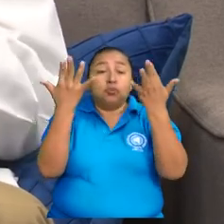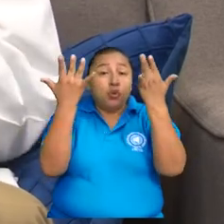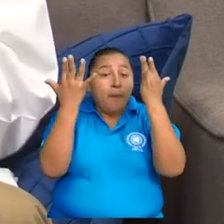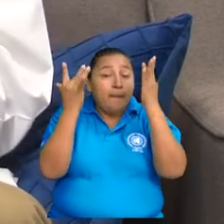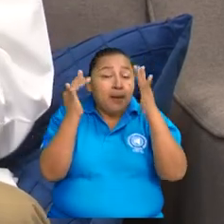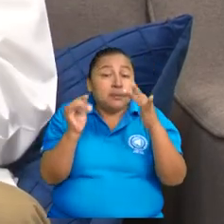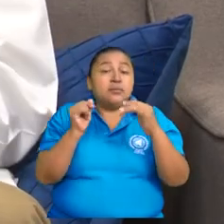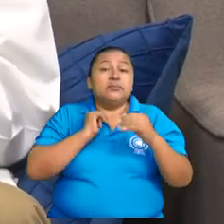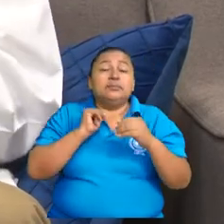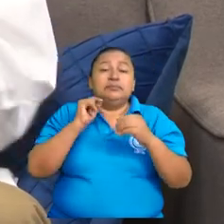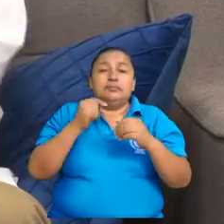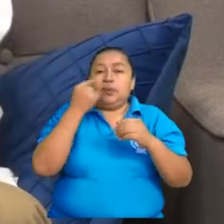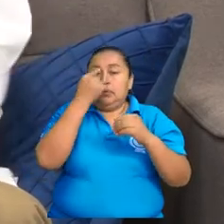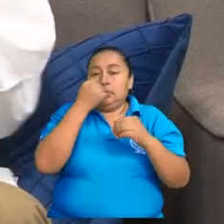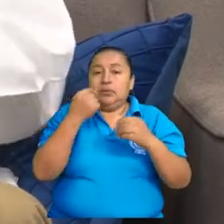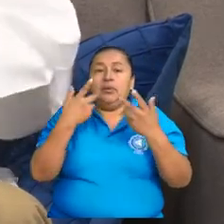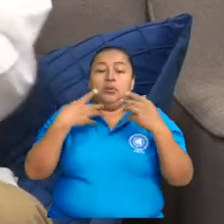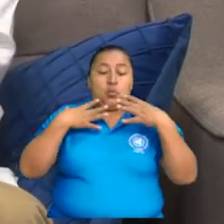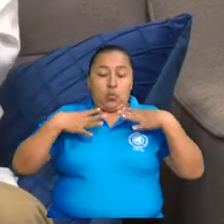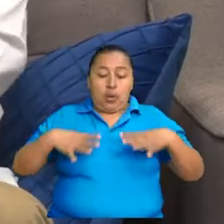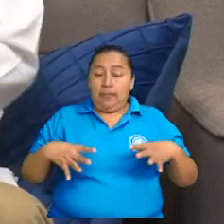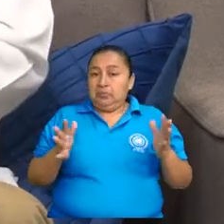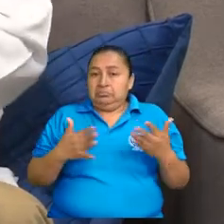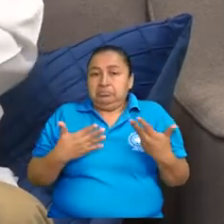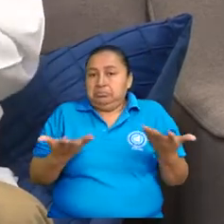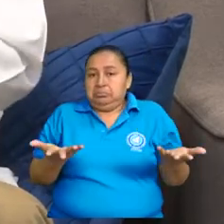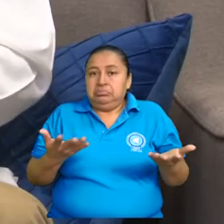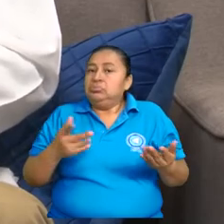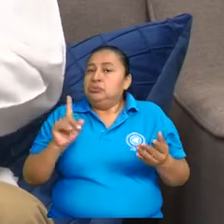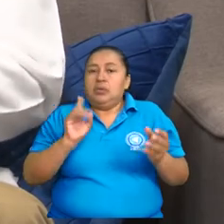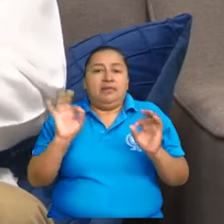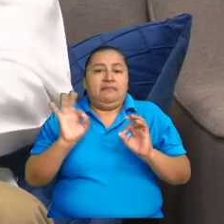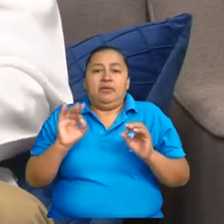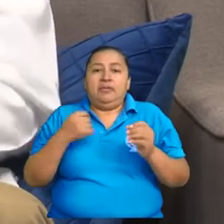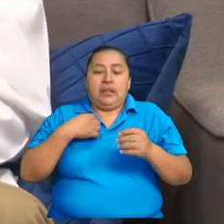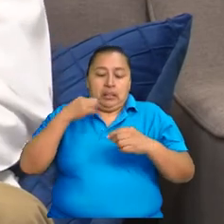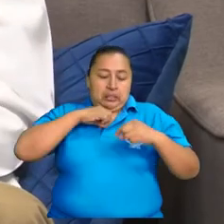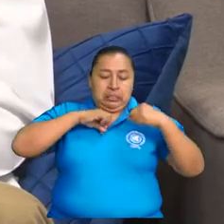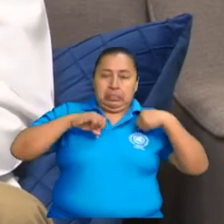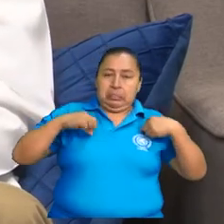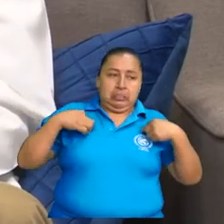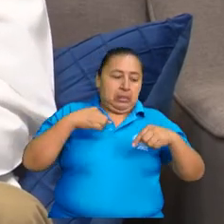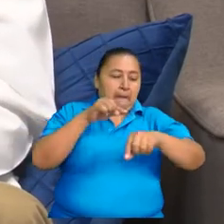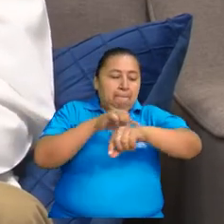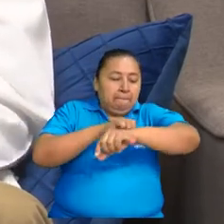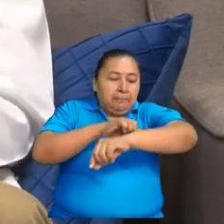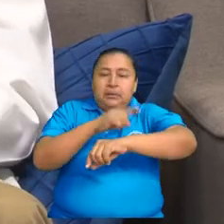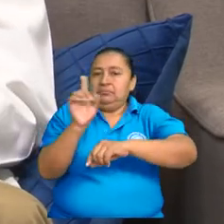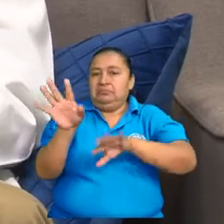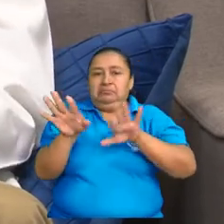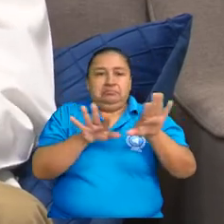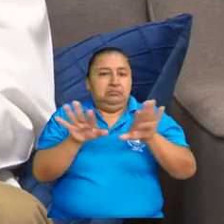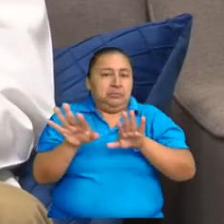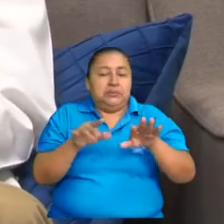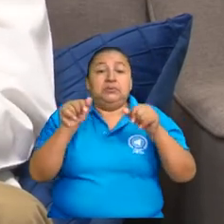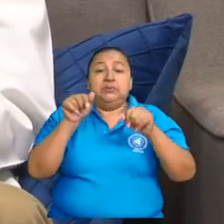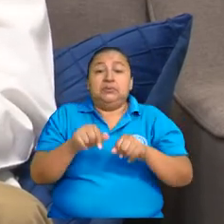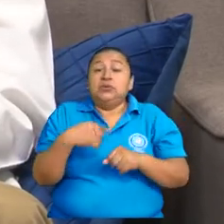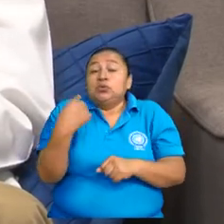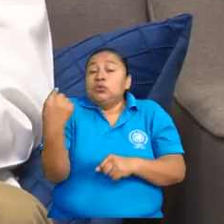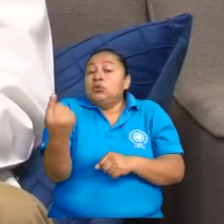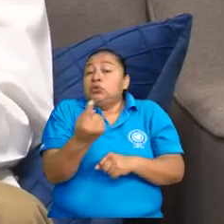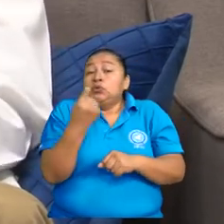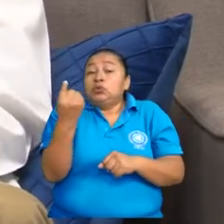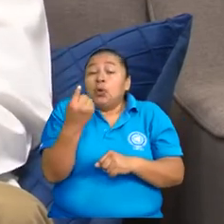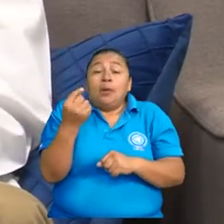las mucosas expuestas, el resto del cuerpo, no hay manera que el virus penetre la piel, no hay manera. Entonces la única